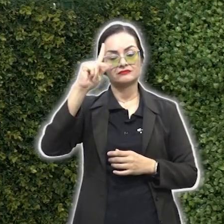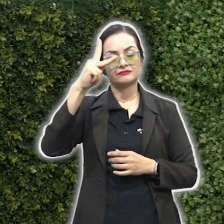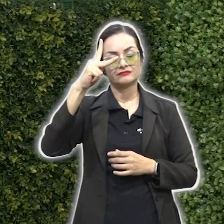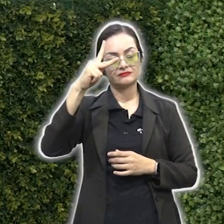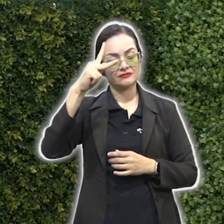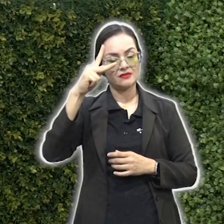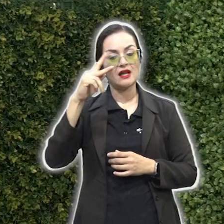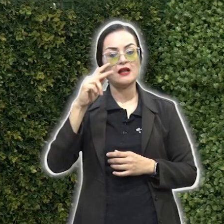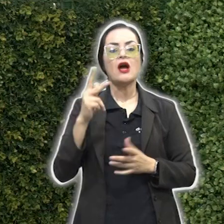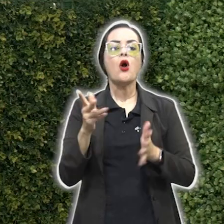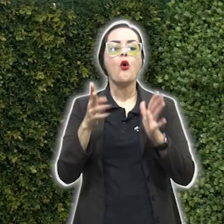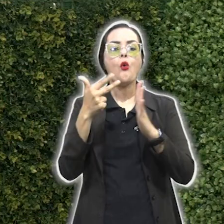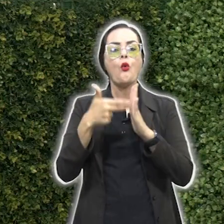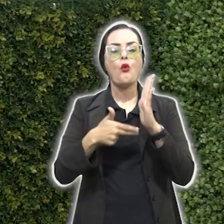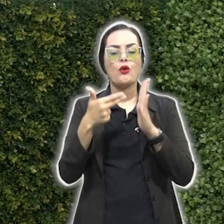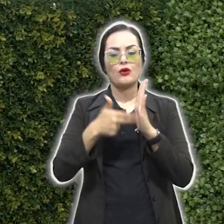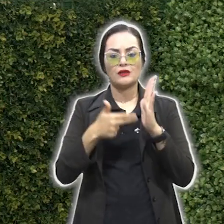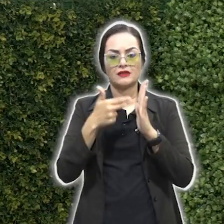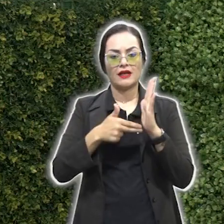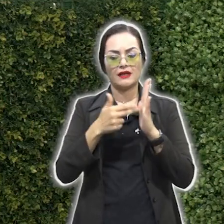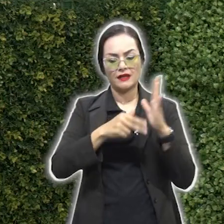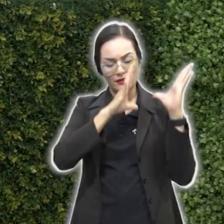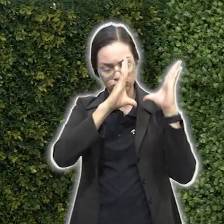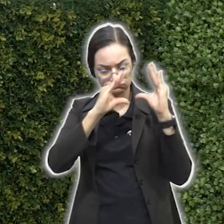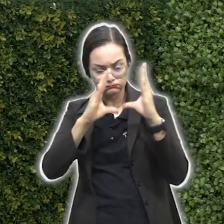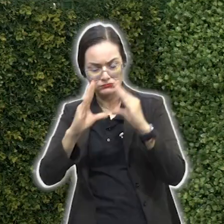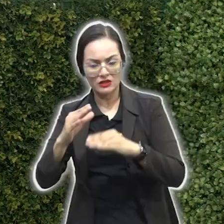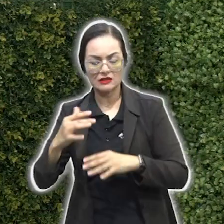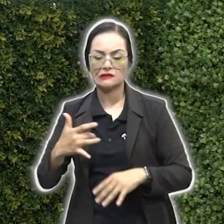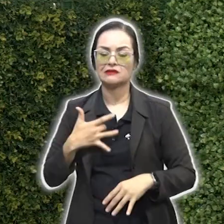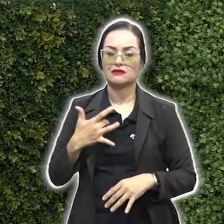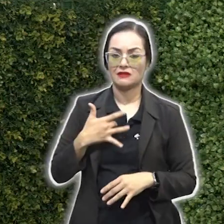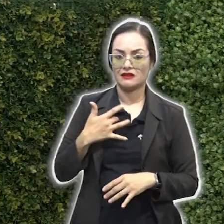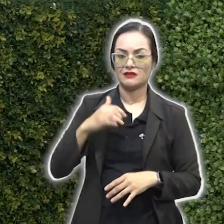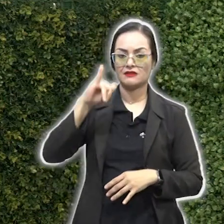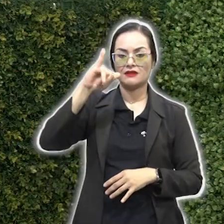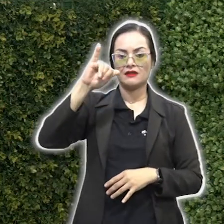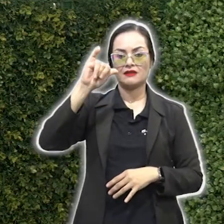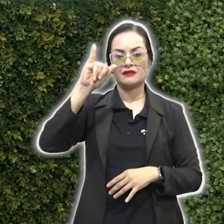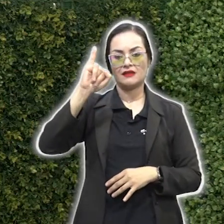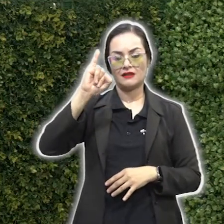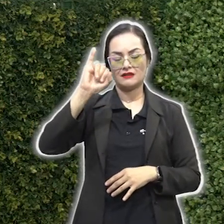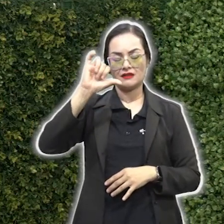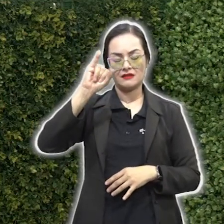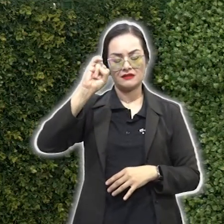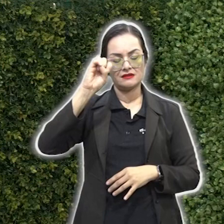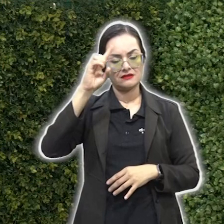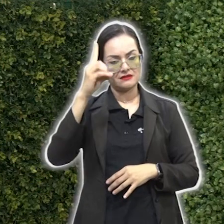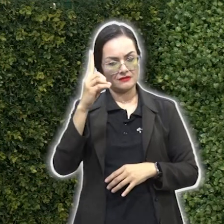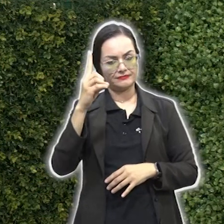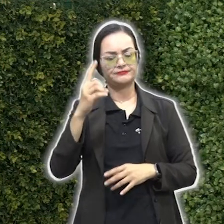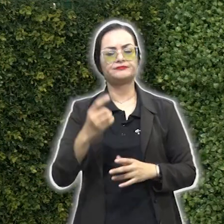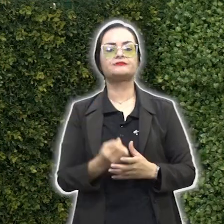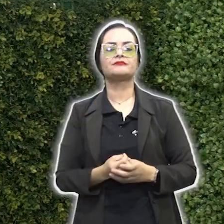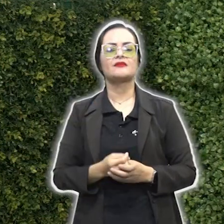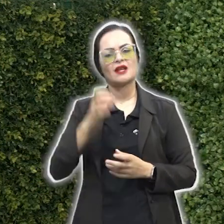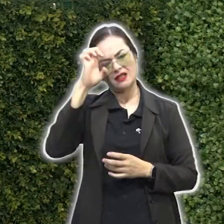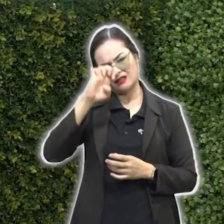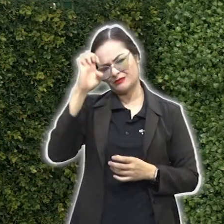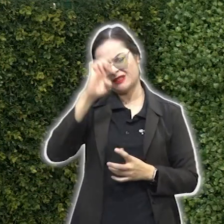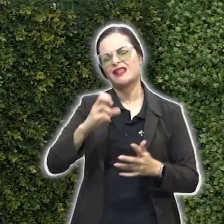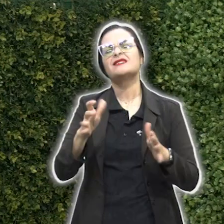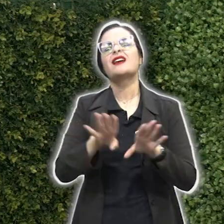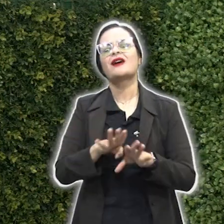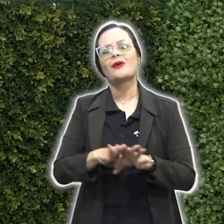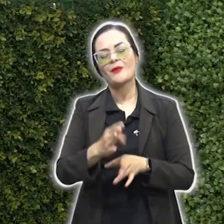Plantel La Paz tomó un taller de sensibilización por parte del ISIPS. Acompáñame a escuchar